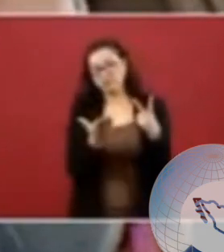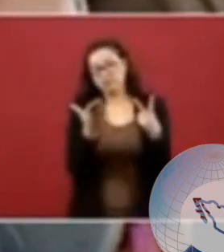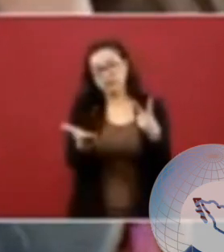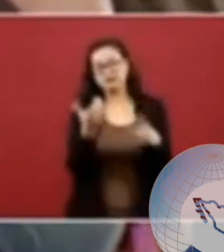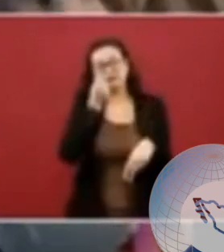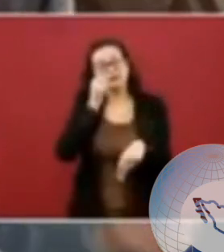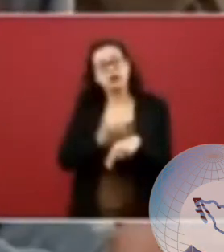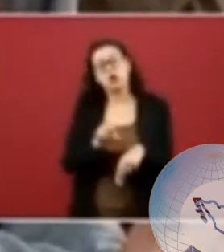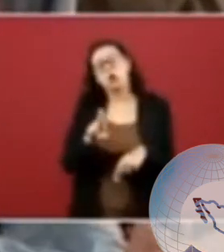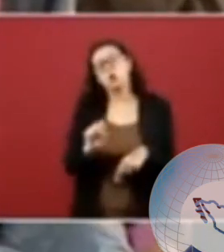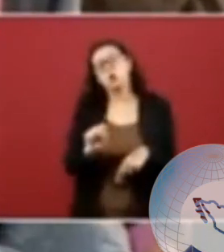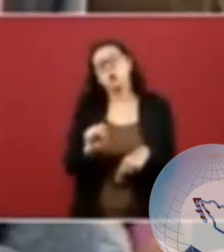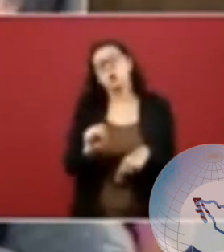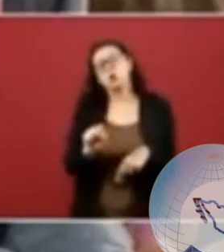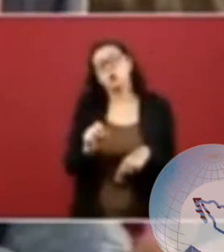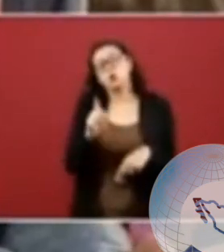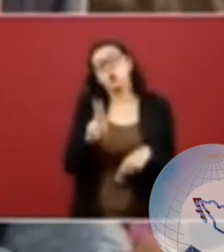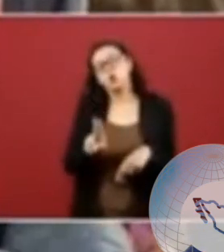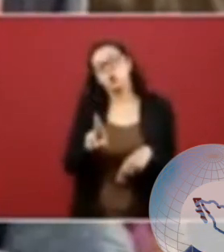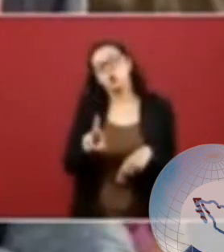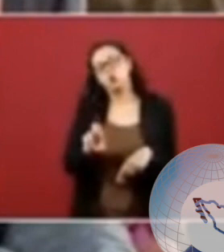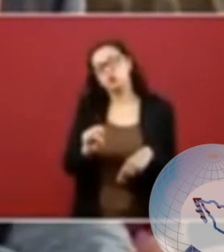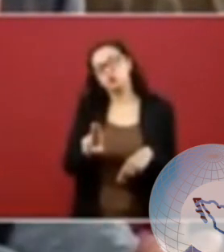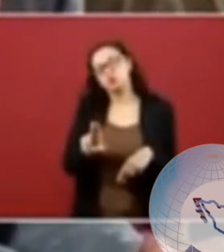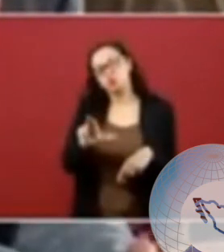Ursúa, preguntarle,